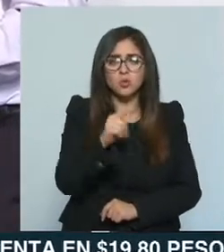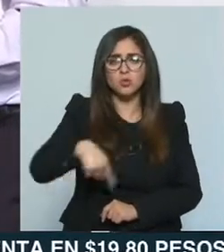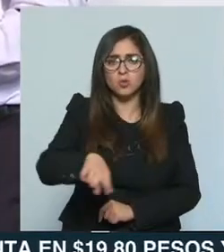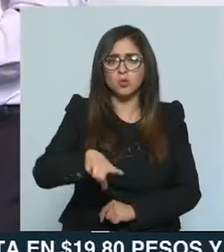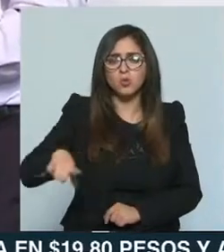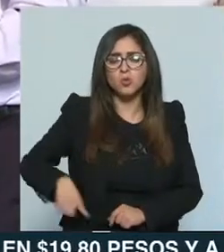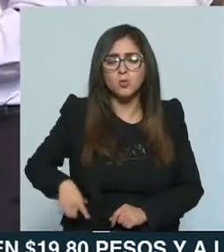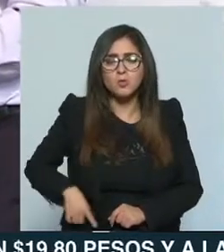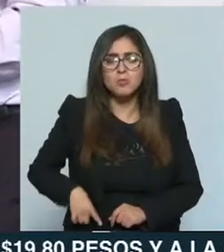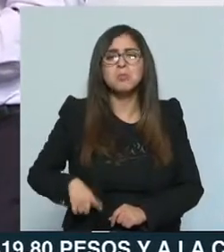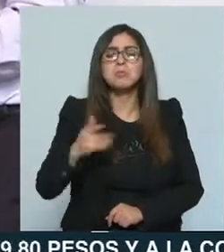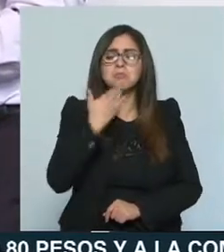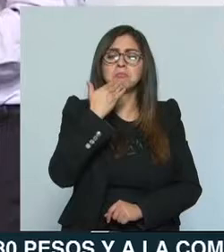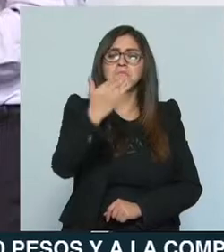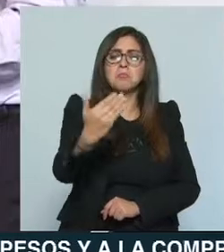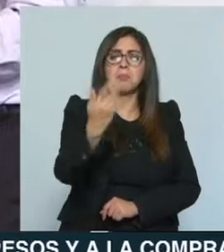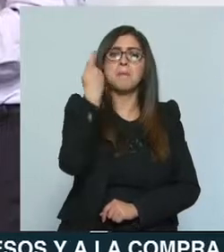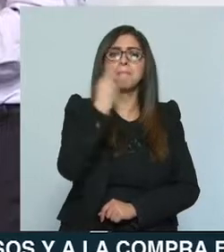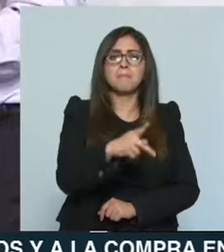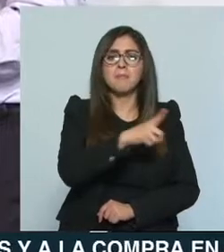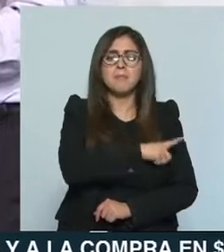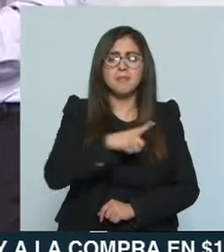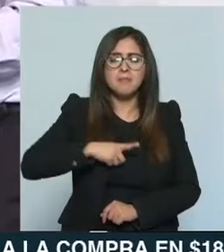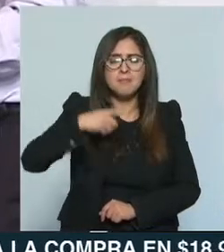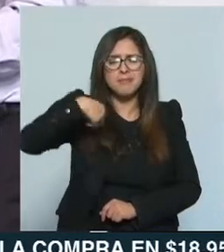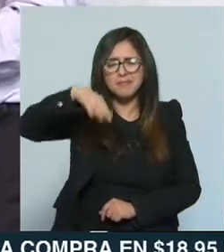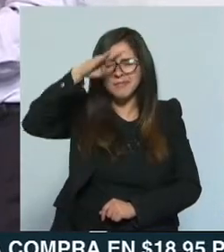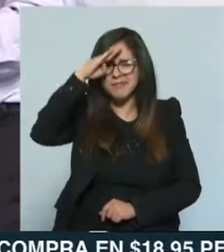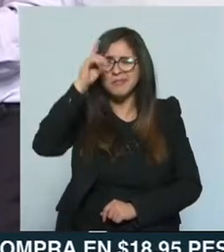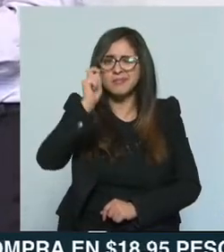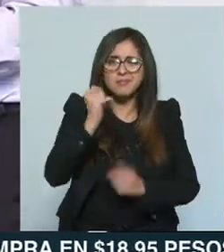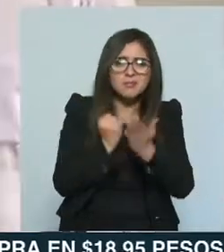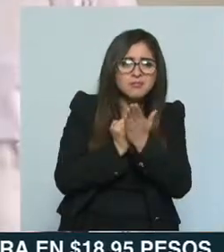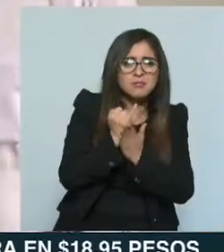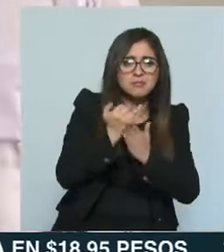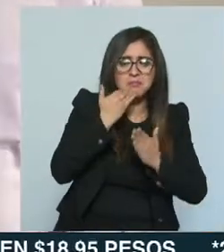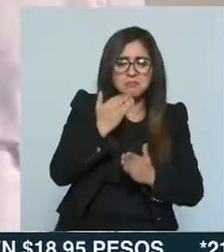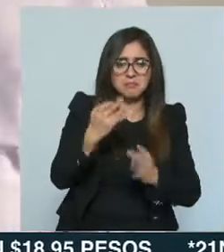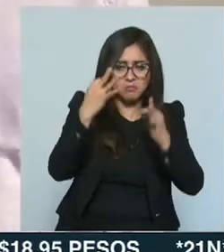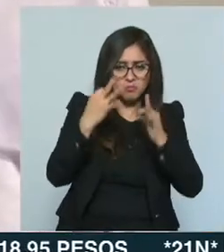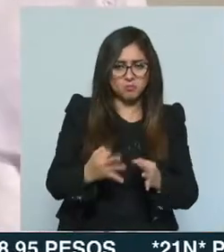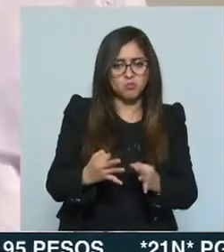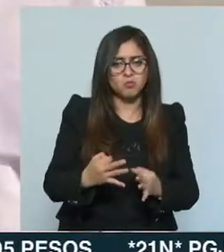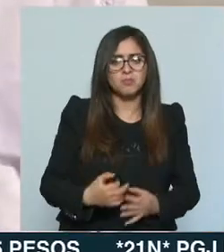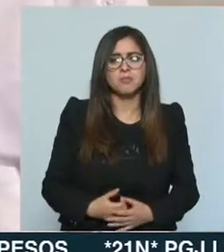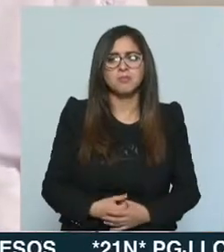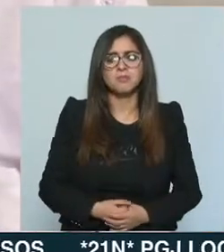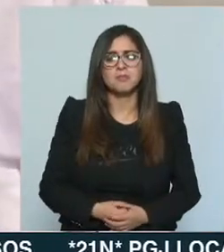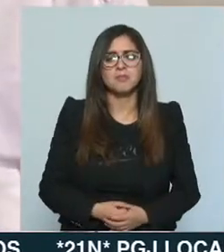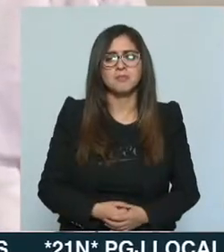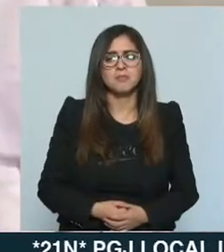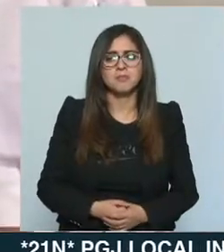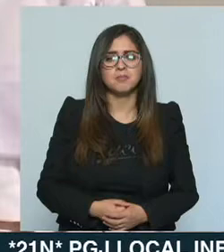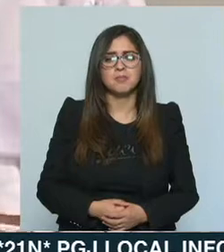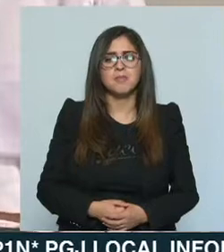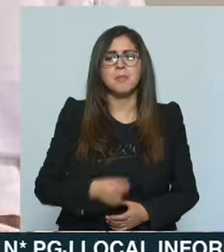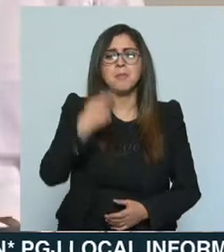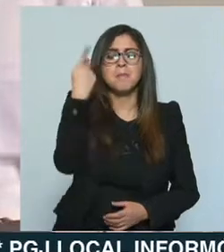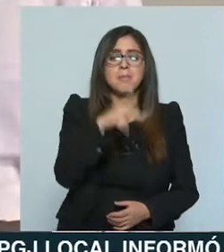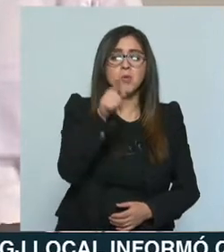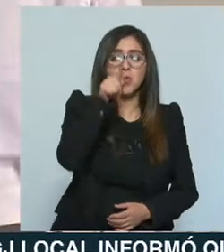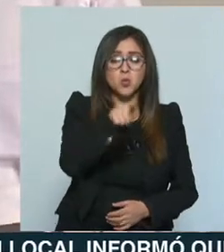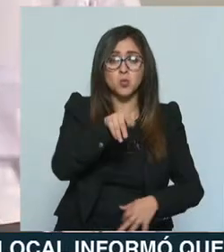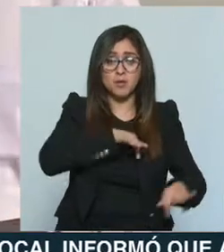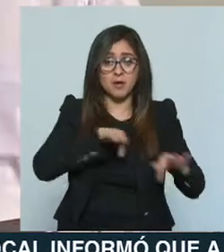gobierno le vaya bien, pero que tome entonces buenas decisiones. Sí. Claro. El tamaño de las malas decisiones sí ha impactado.